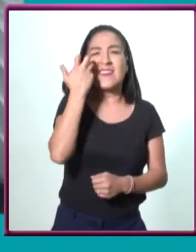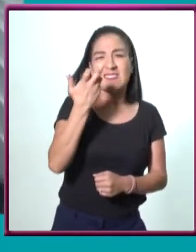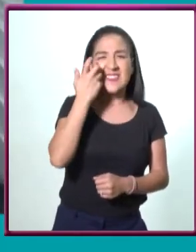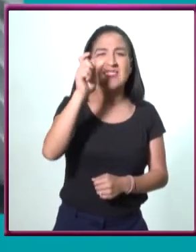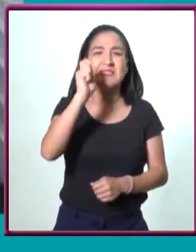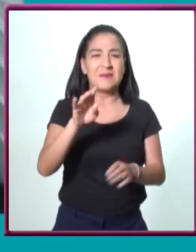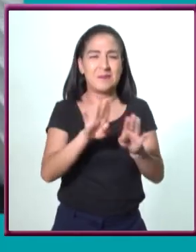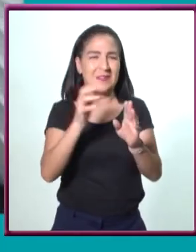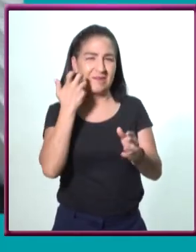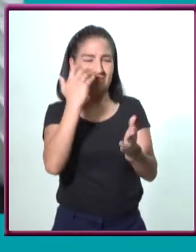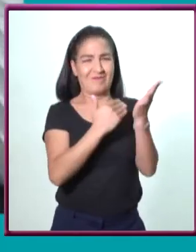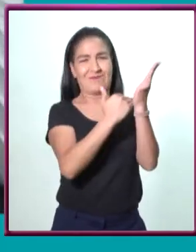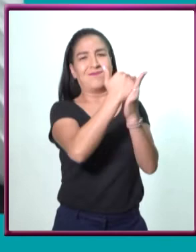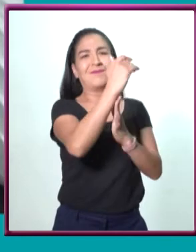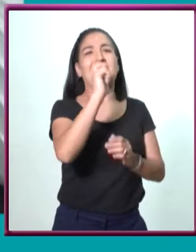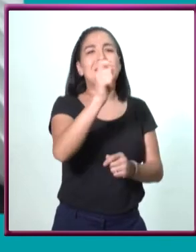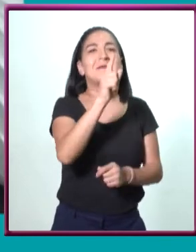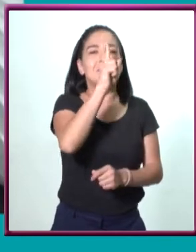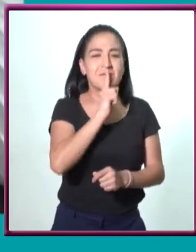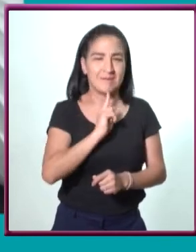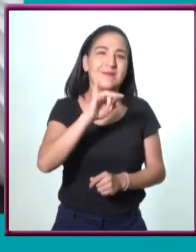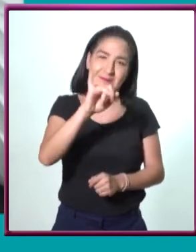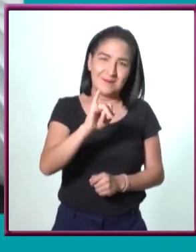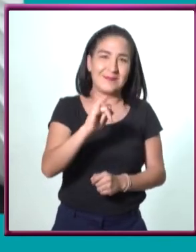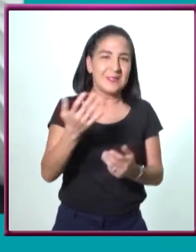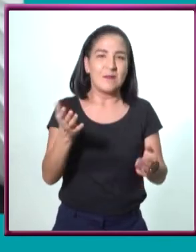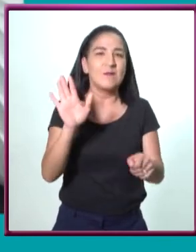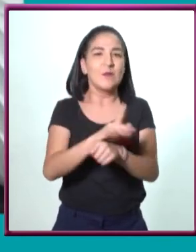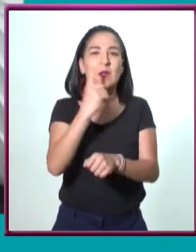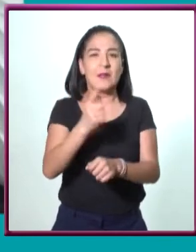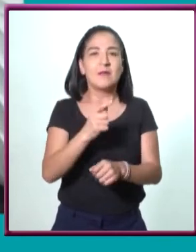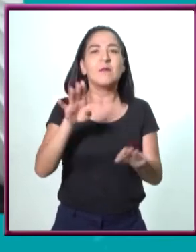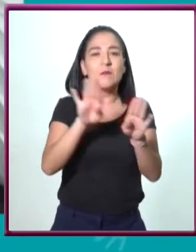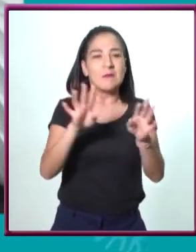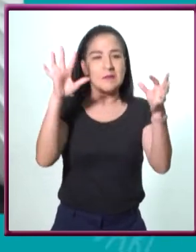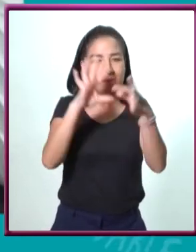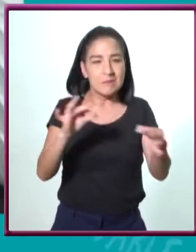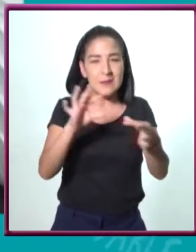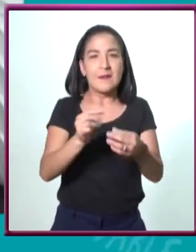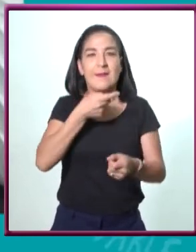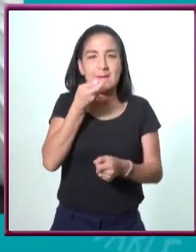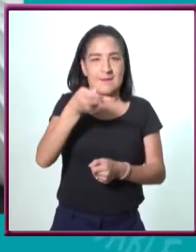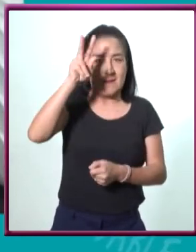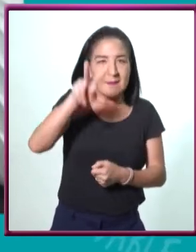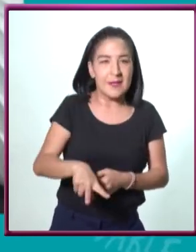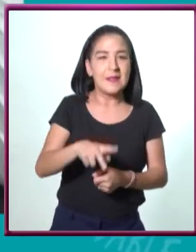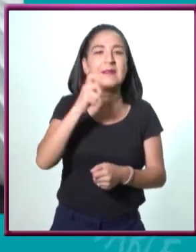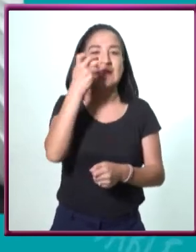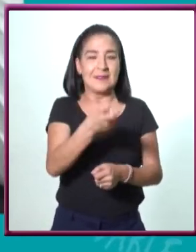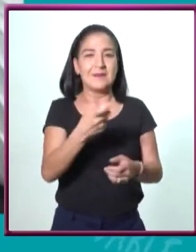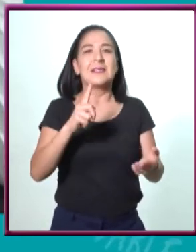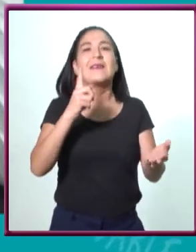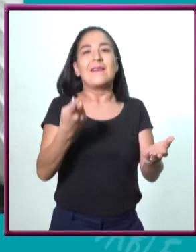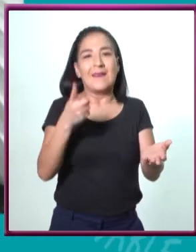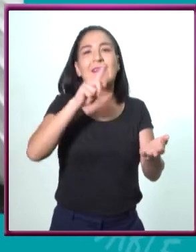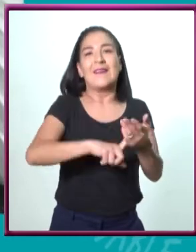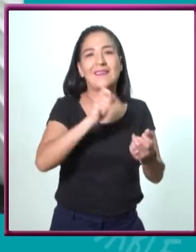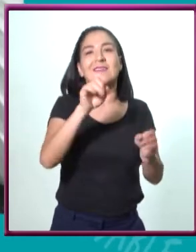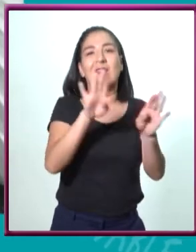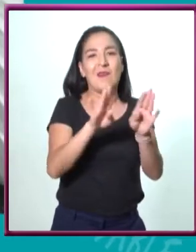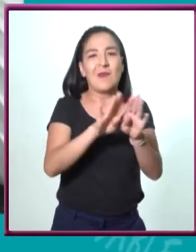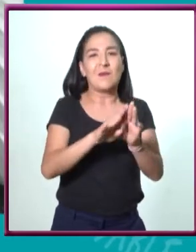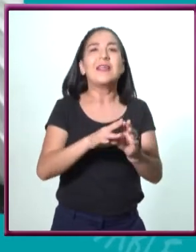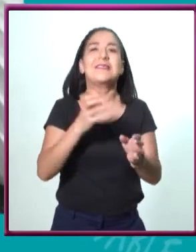una forma de mentir, pues sí es, porque no estás contando las cosas como son y ahí se va haciendo el